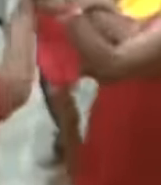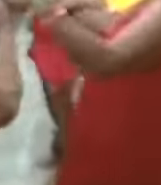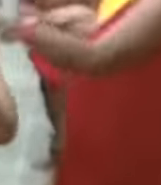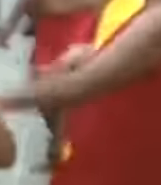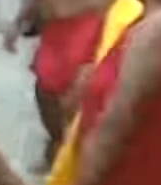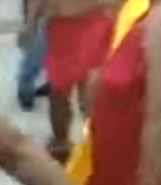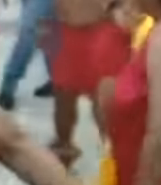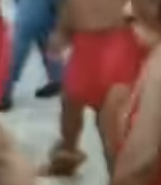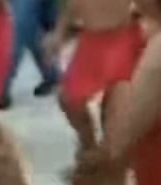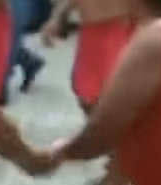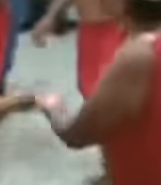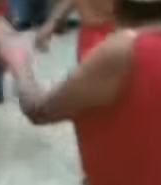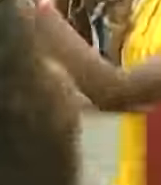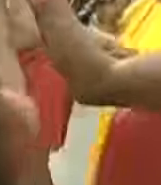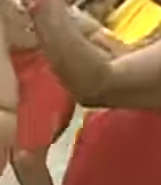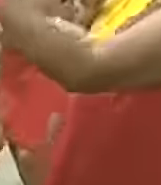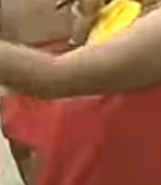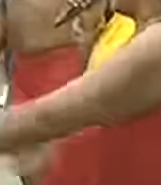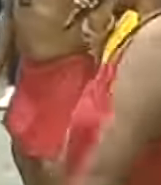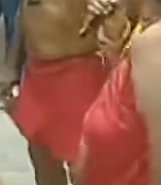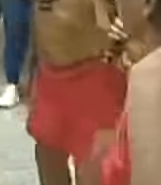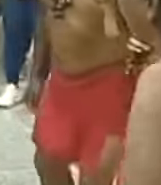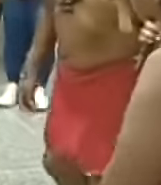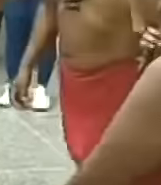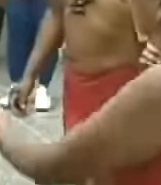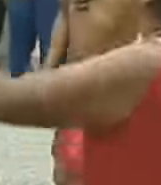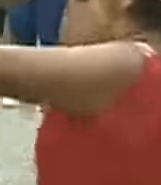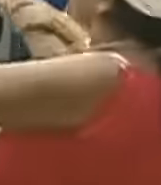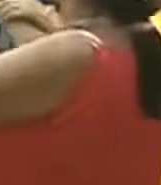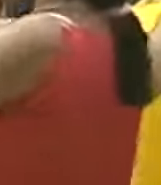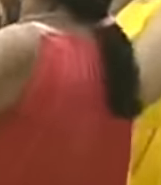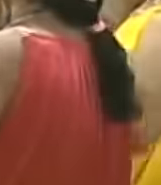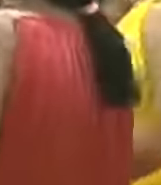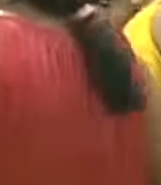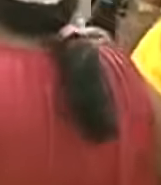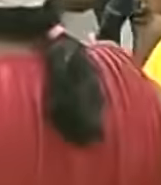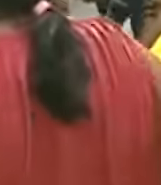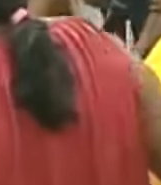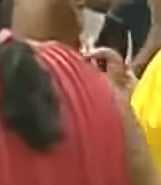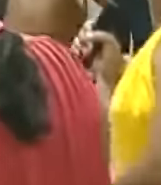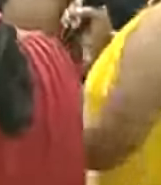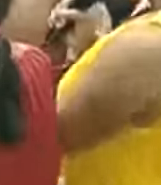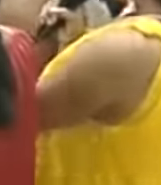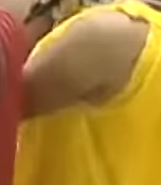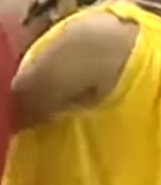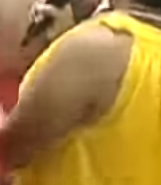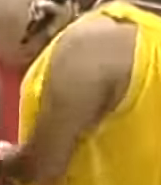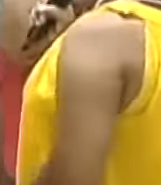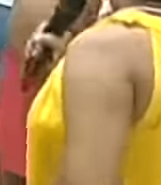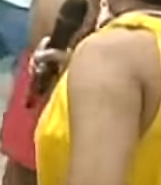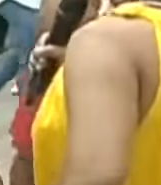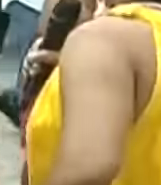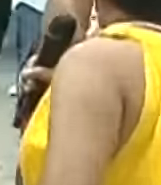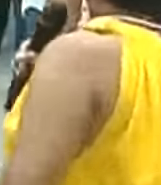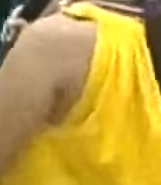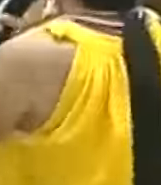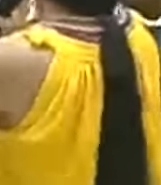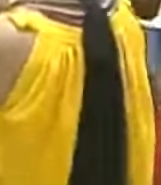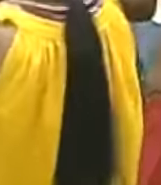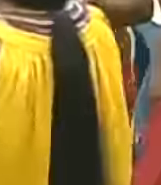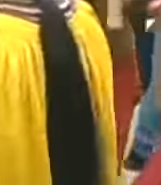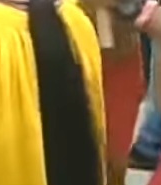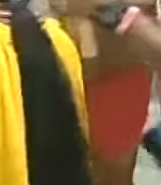simo vitu, liseta akarata, simo simo vitu, loba akarata, simo